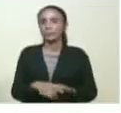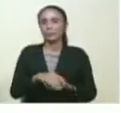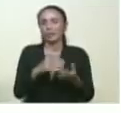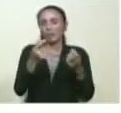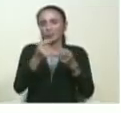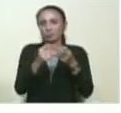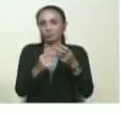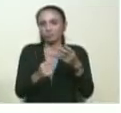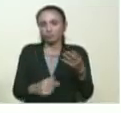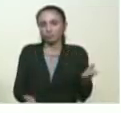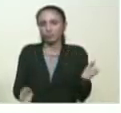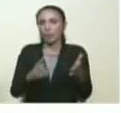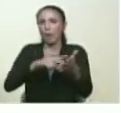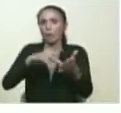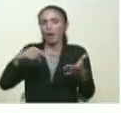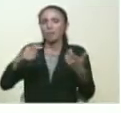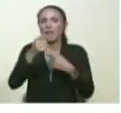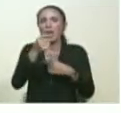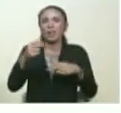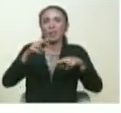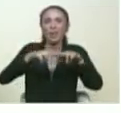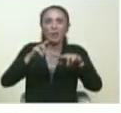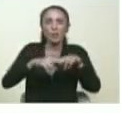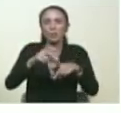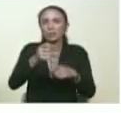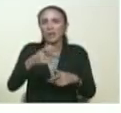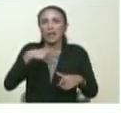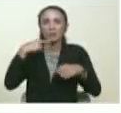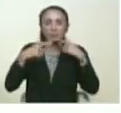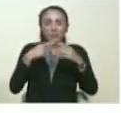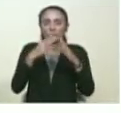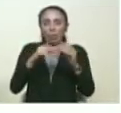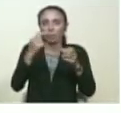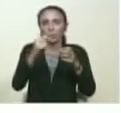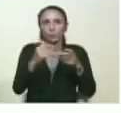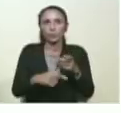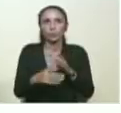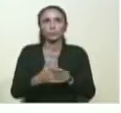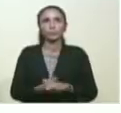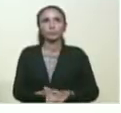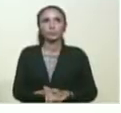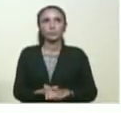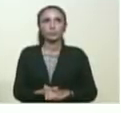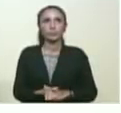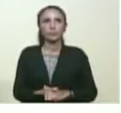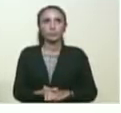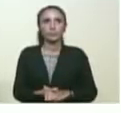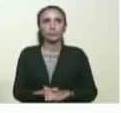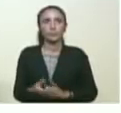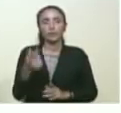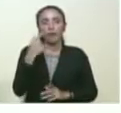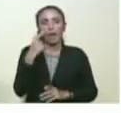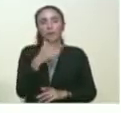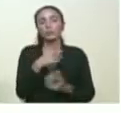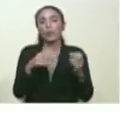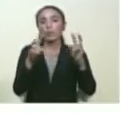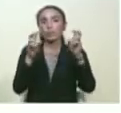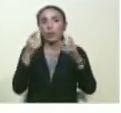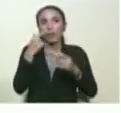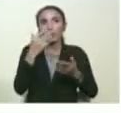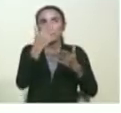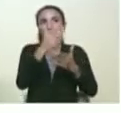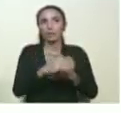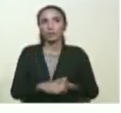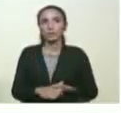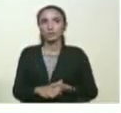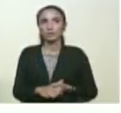carbohidratos, proteínas, que están aquí ya fabricando con una marca que estamos lanzando que se llama Alimentos de Venezuela. Eso creo que